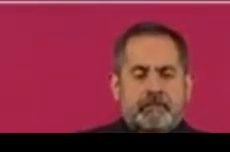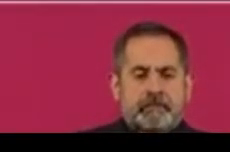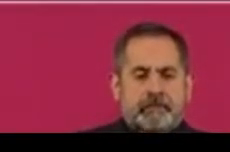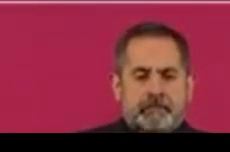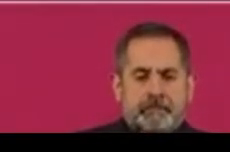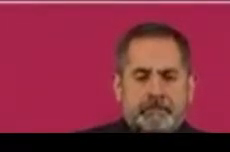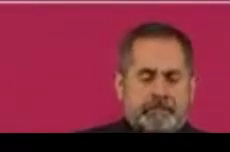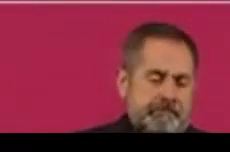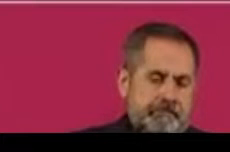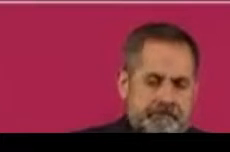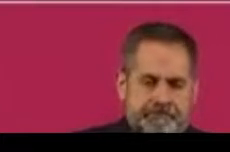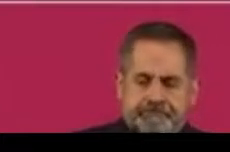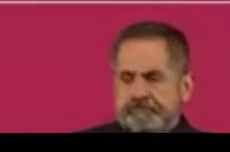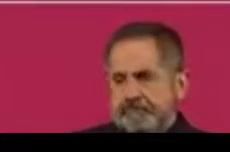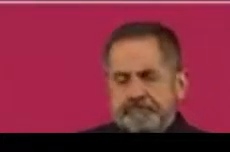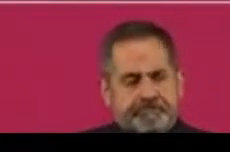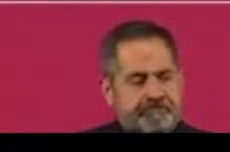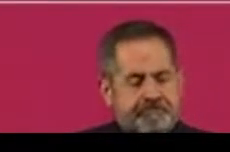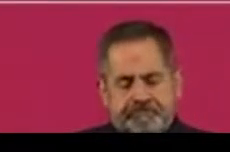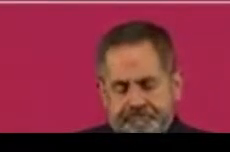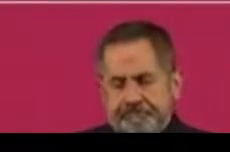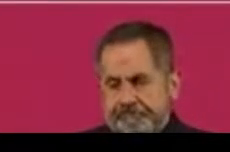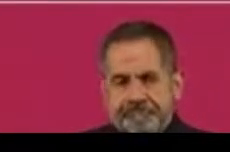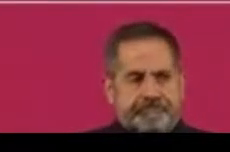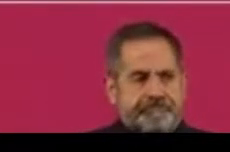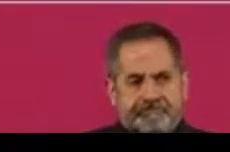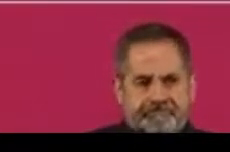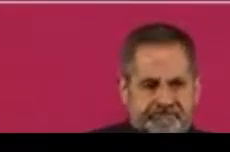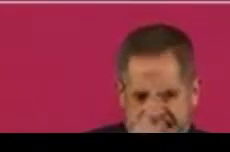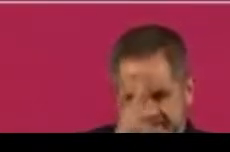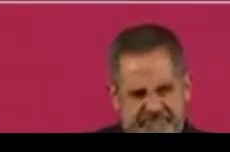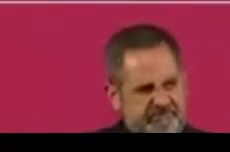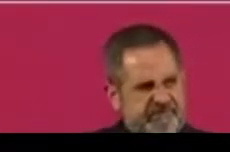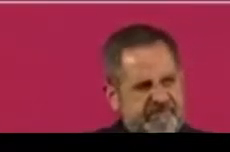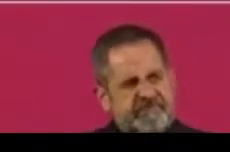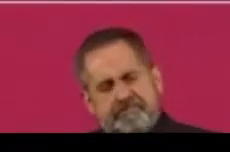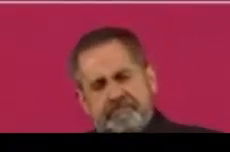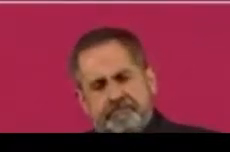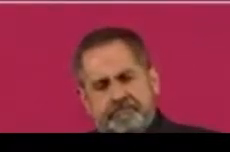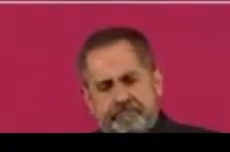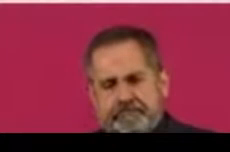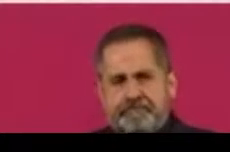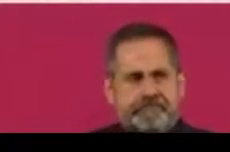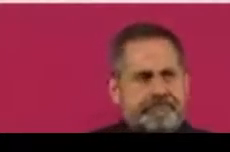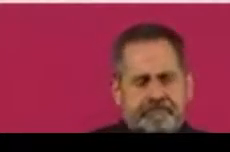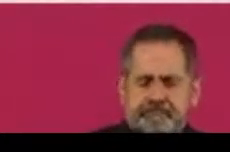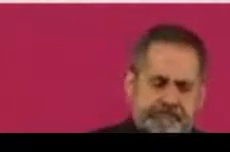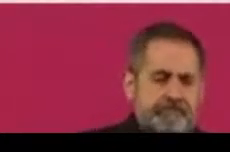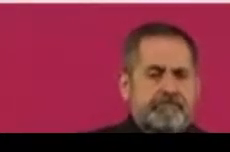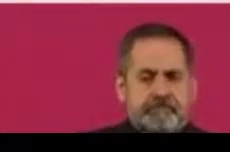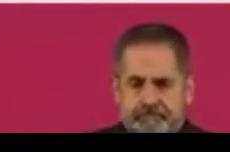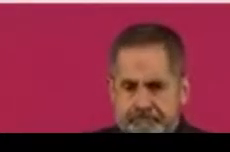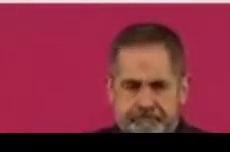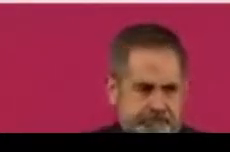que se sigan presentando estos hechos de violencia. Se están